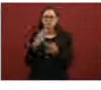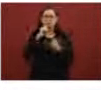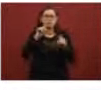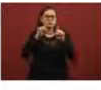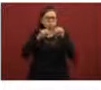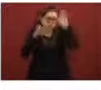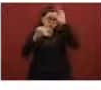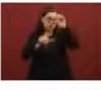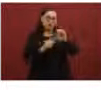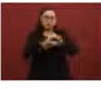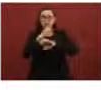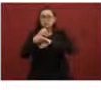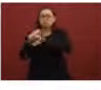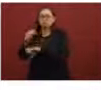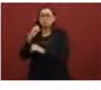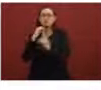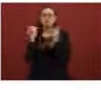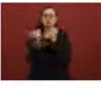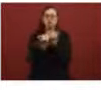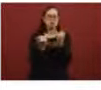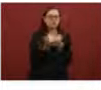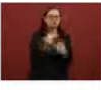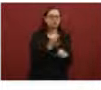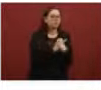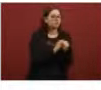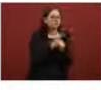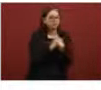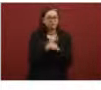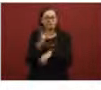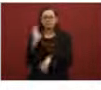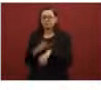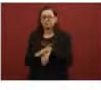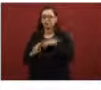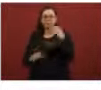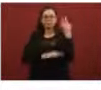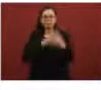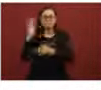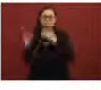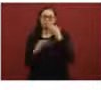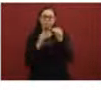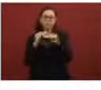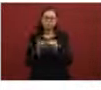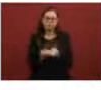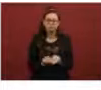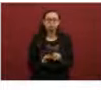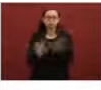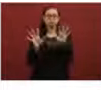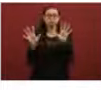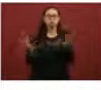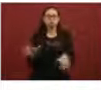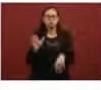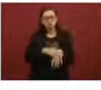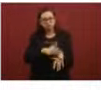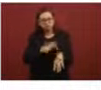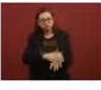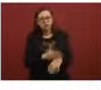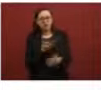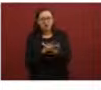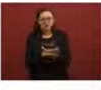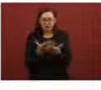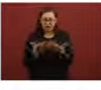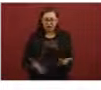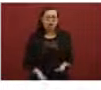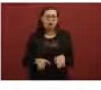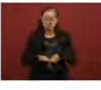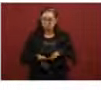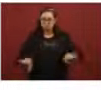mencionado, investigación del mercado y una mayor difusión a proveedores, haciéndoles ver que ahora sí el piso